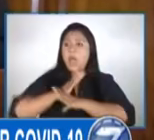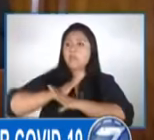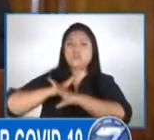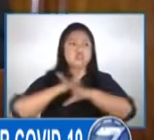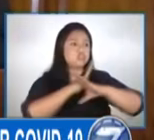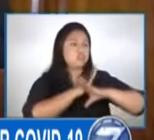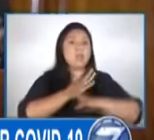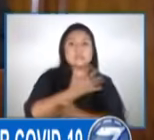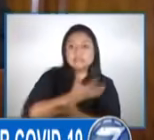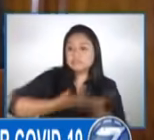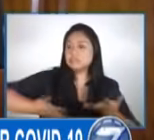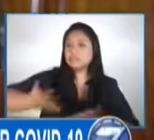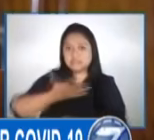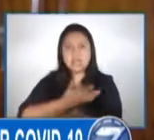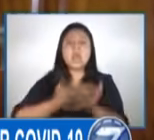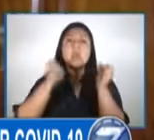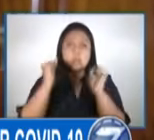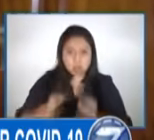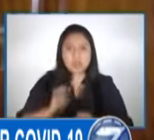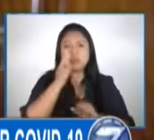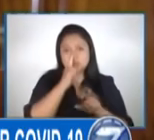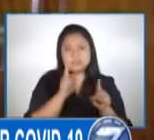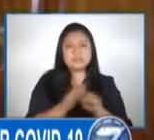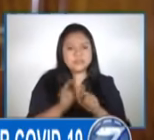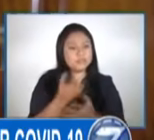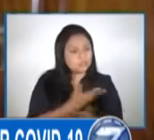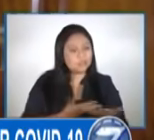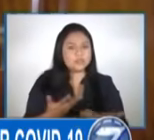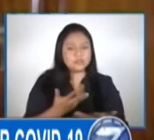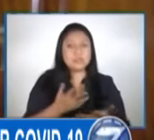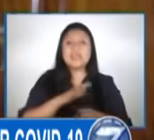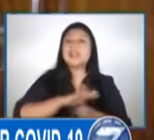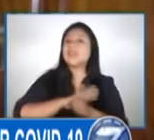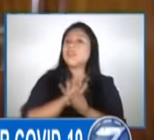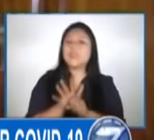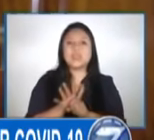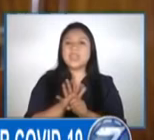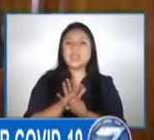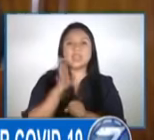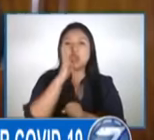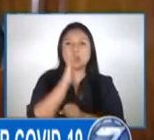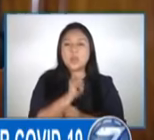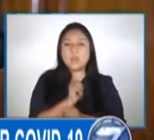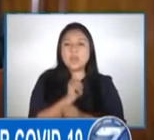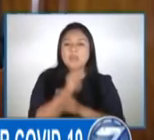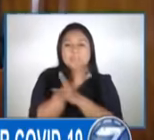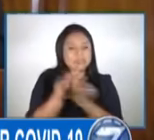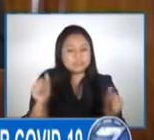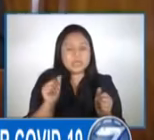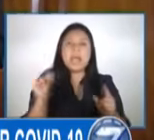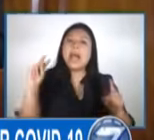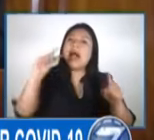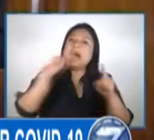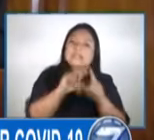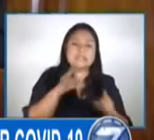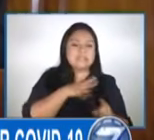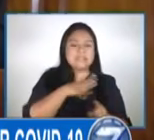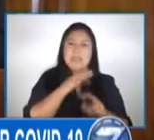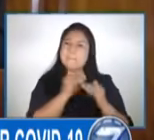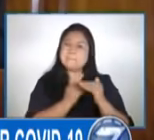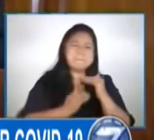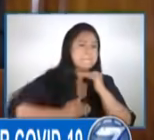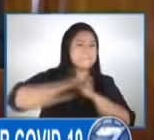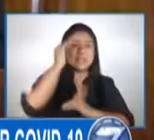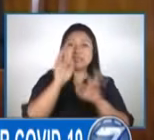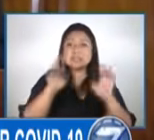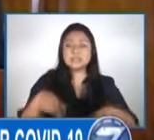para convivir y compartir en espacios comunes. El COVID-19 no lo podremos vencer hasta que no logremos alcanzar el mayor número